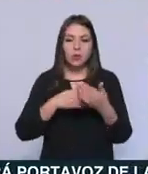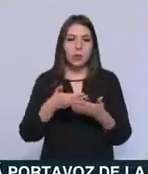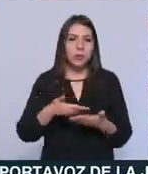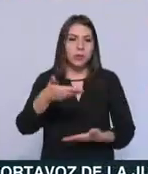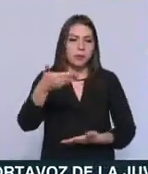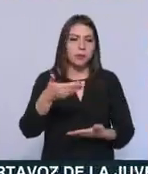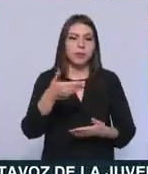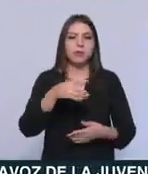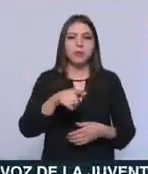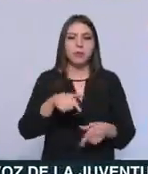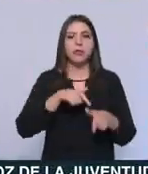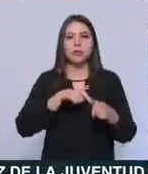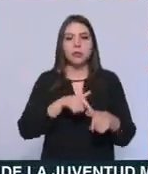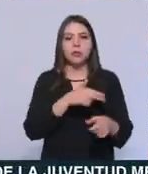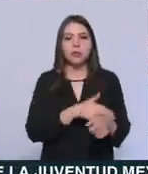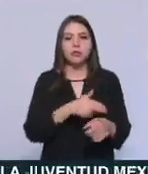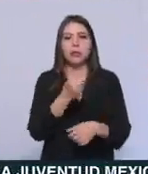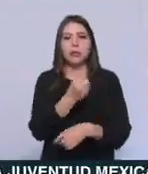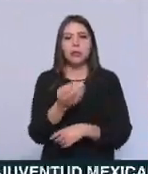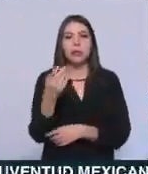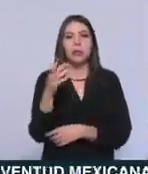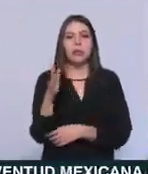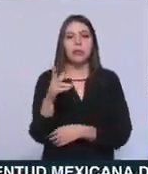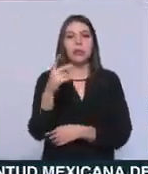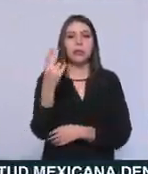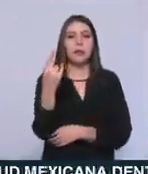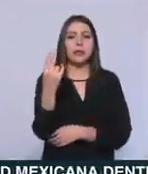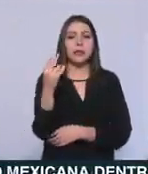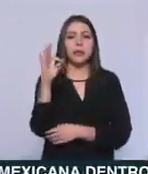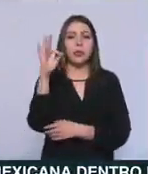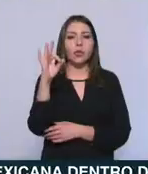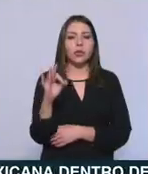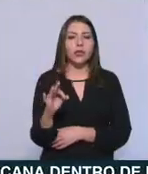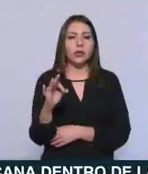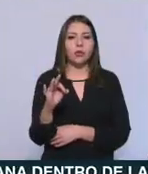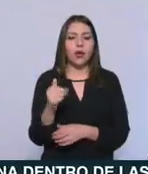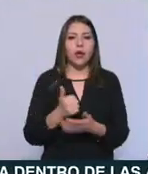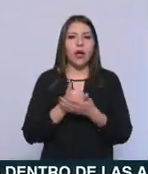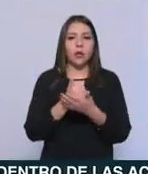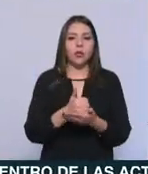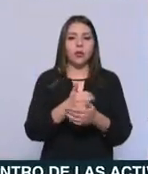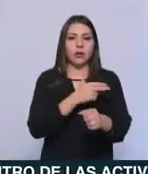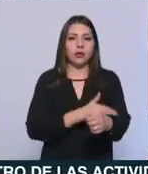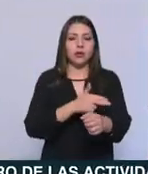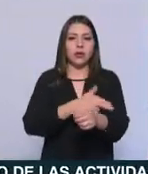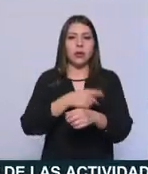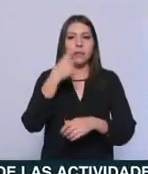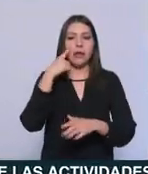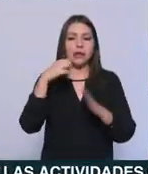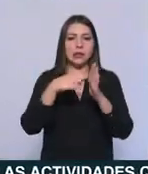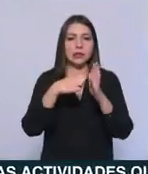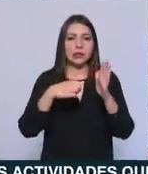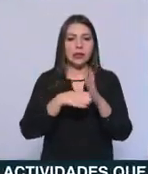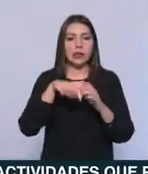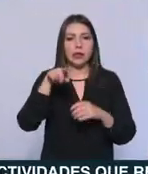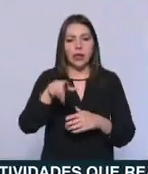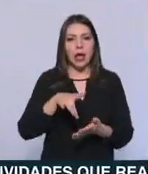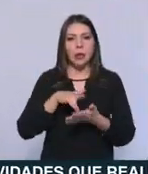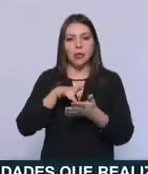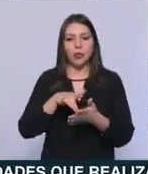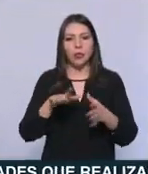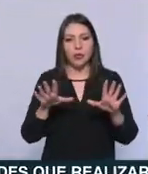y van a seguir haciendo trámites. Son 25% de descuento entonces esos trámites para el Instituto de Vivienda, aparte